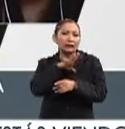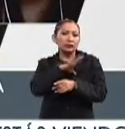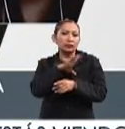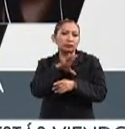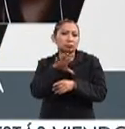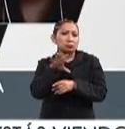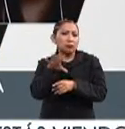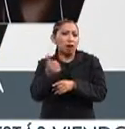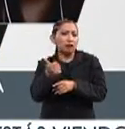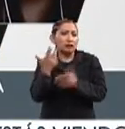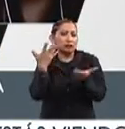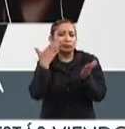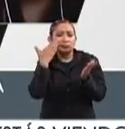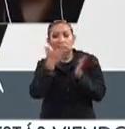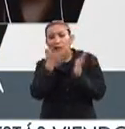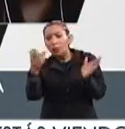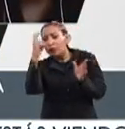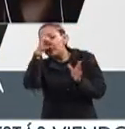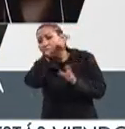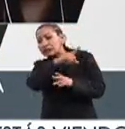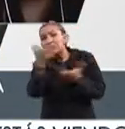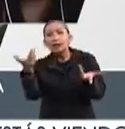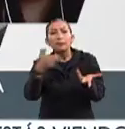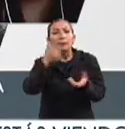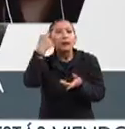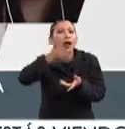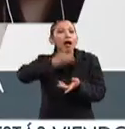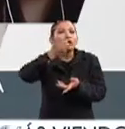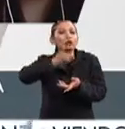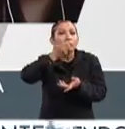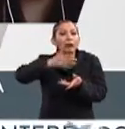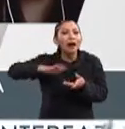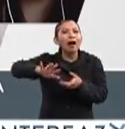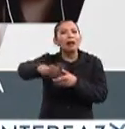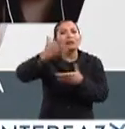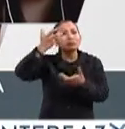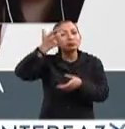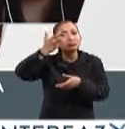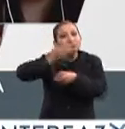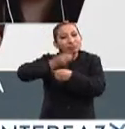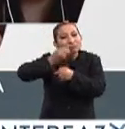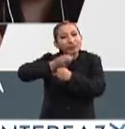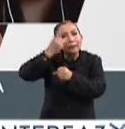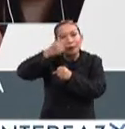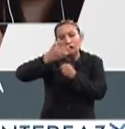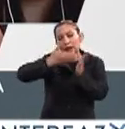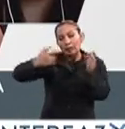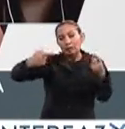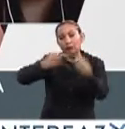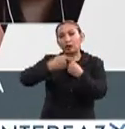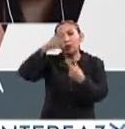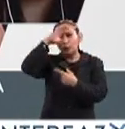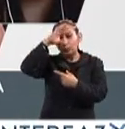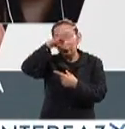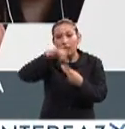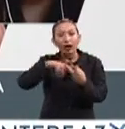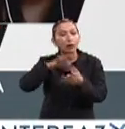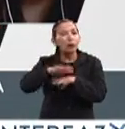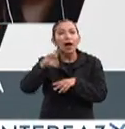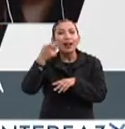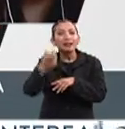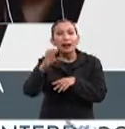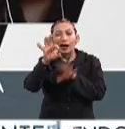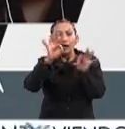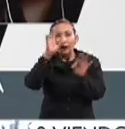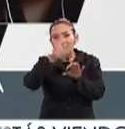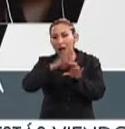algunas etapas complejas de adaptación, de adecuación, precisamente por este choque de culturas. ¿Cuáles fueron estas